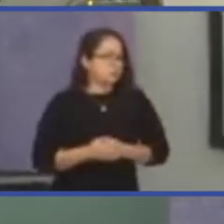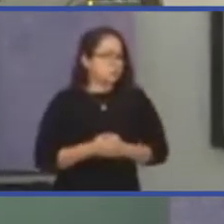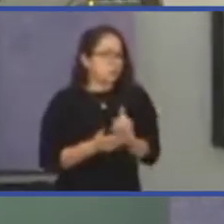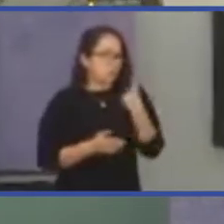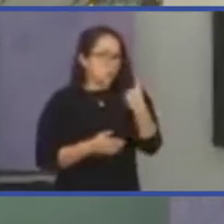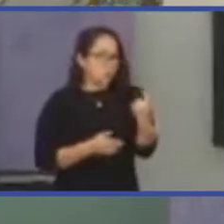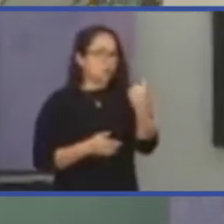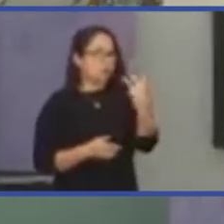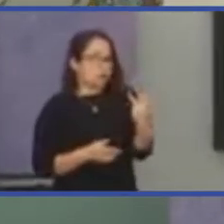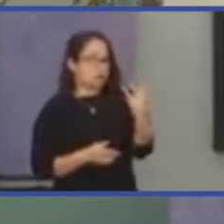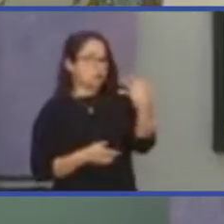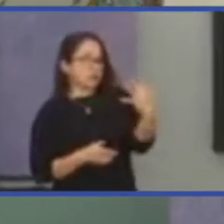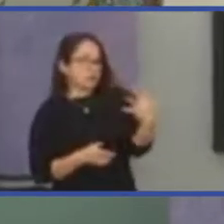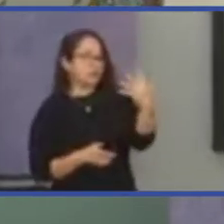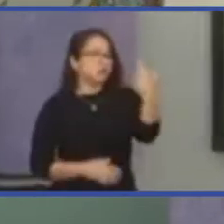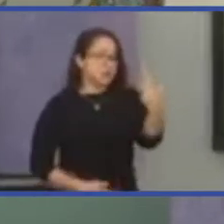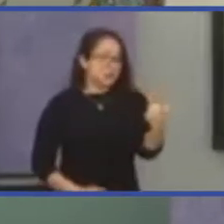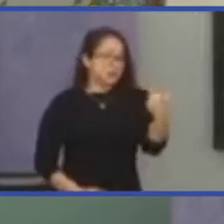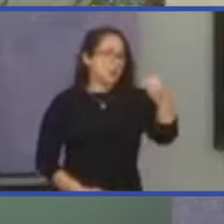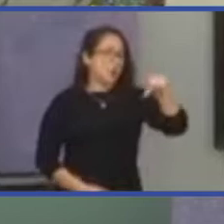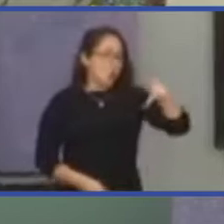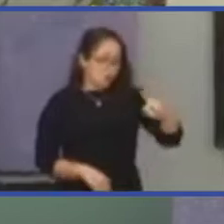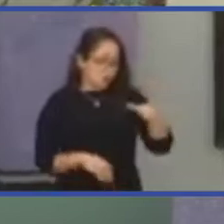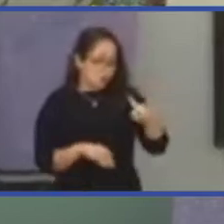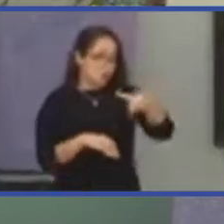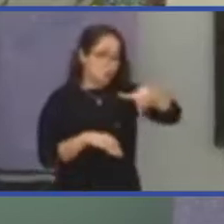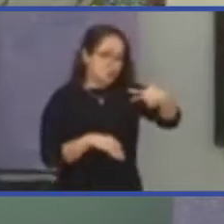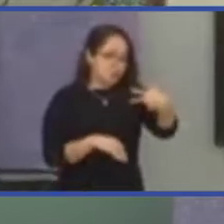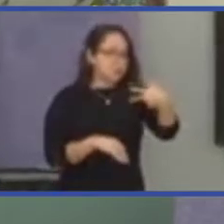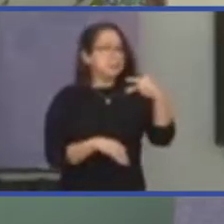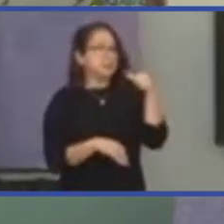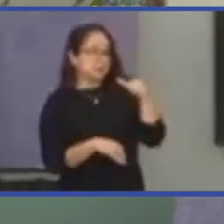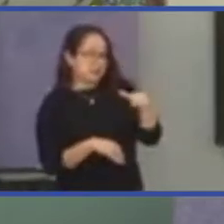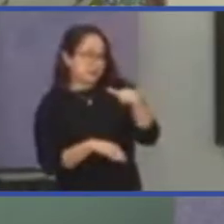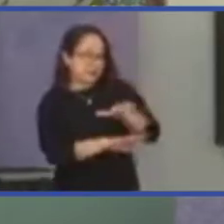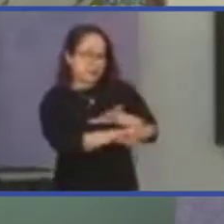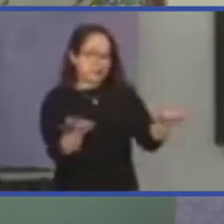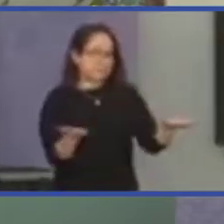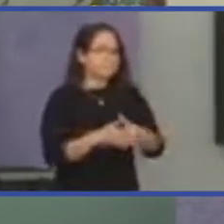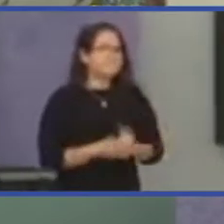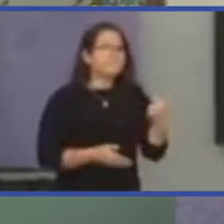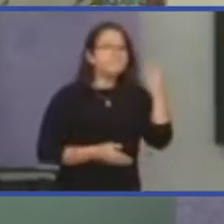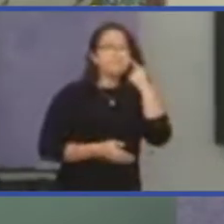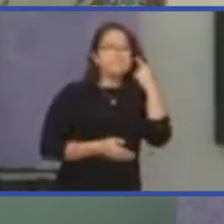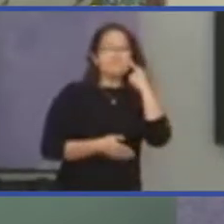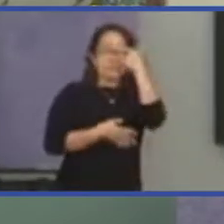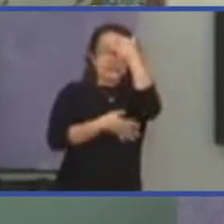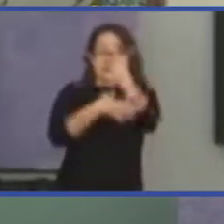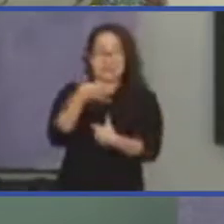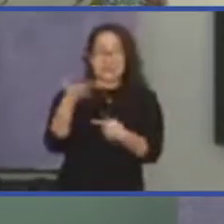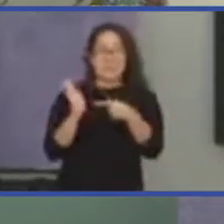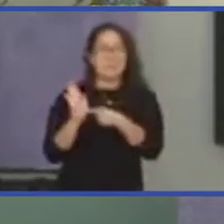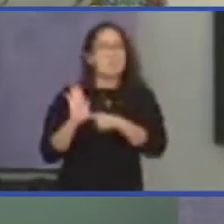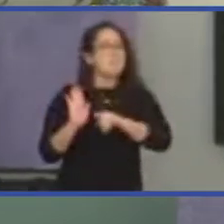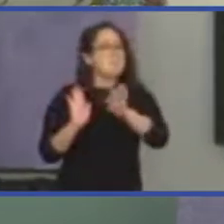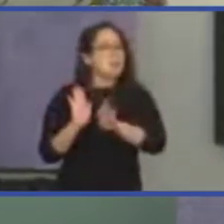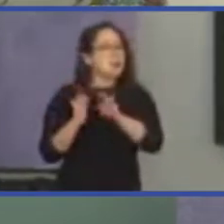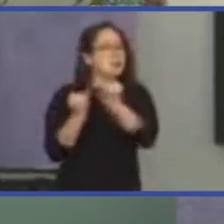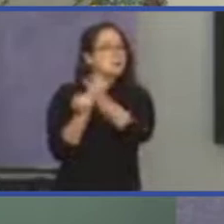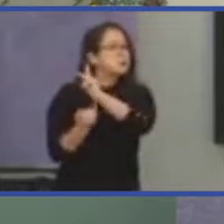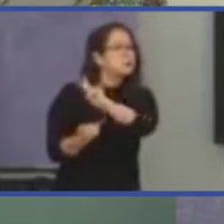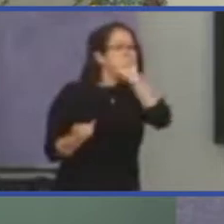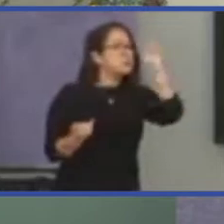cinco, siete, once, trece, diecisiete. Fíjense que en la lista de abajo se parece mucho a la de arriba de los impares,